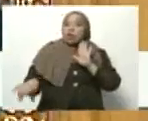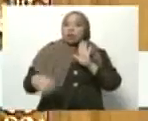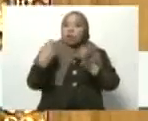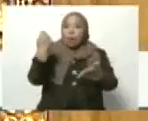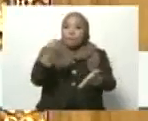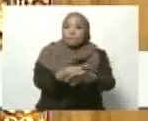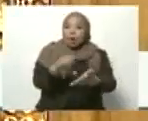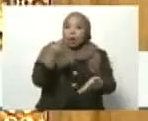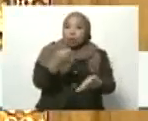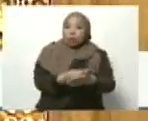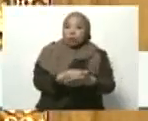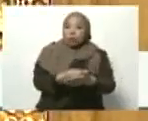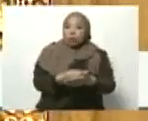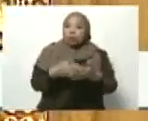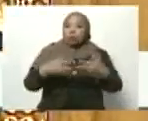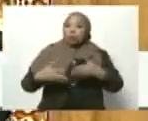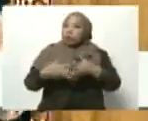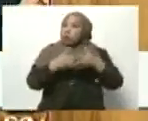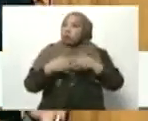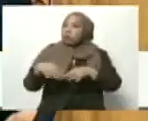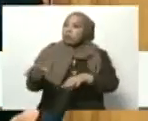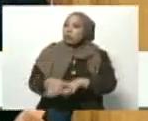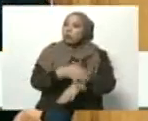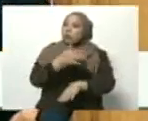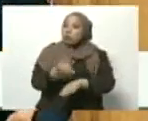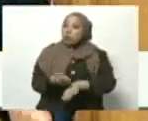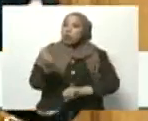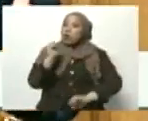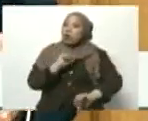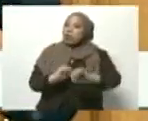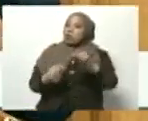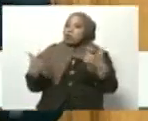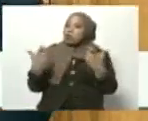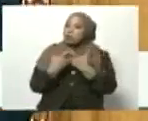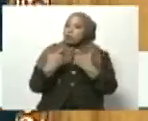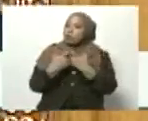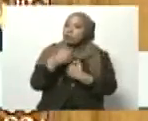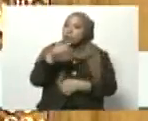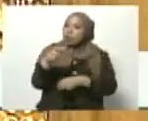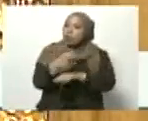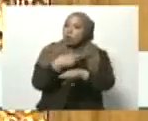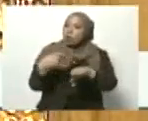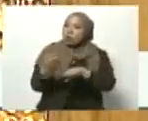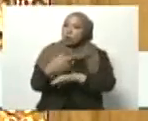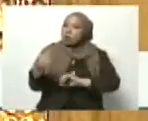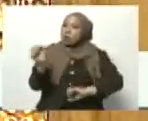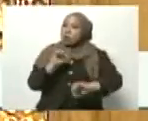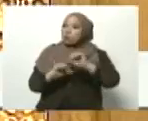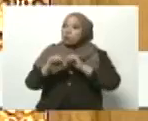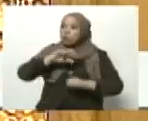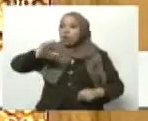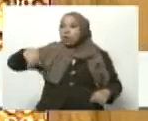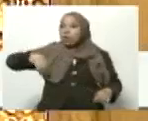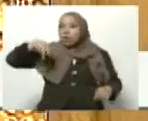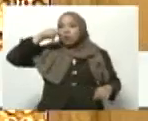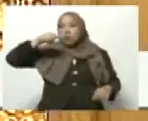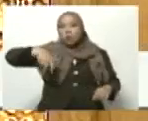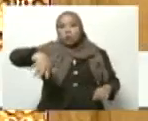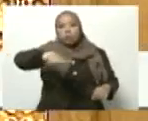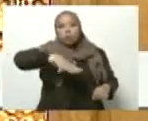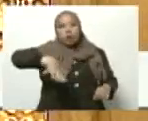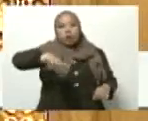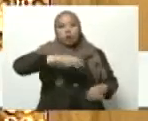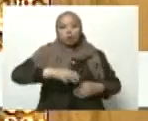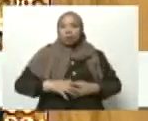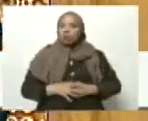Y protegido por el gobierno de Estados Unidos, uno de los principales asesinos del gobierno de Estados Unidos contra nuestro pueblo. Y ese señor está ahí